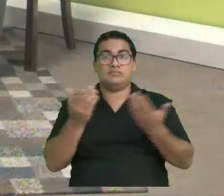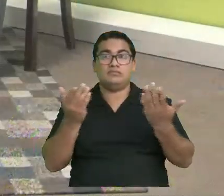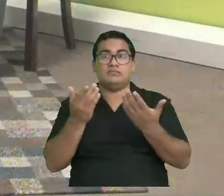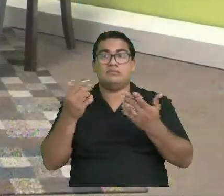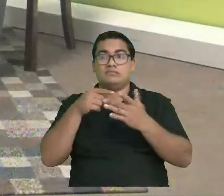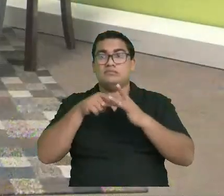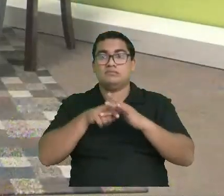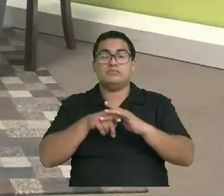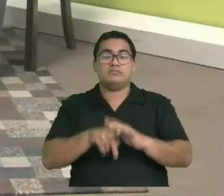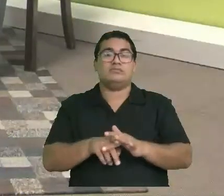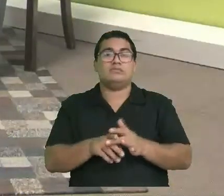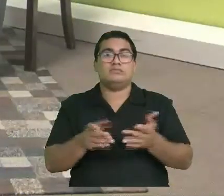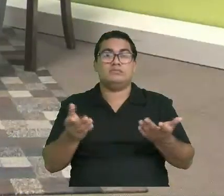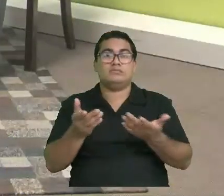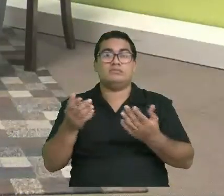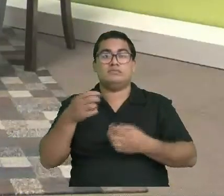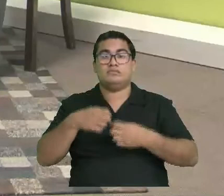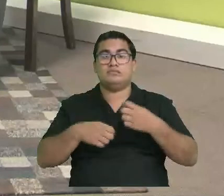psicológico, Exactamente.